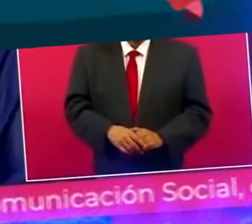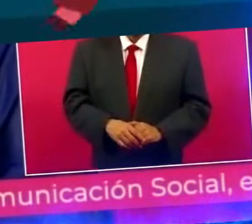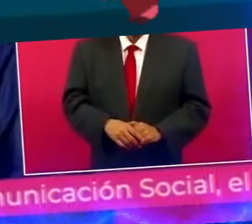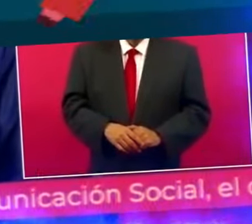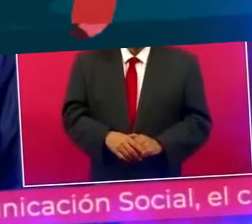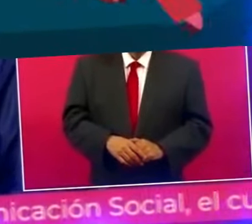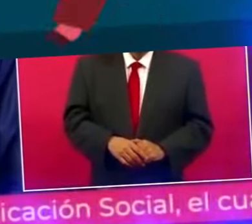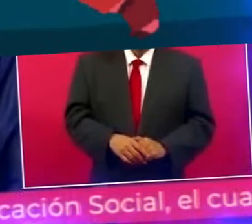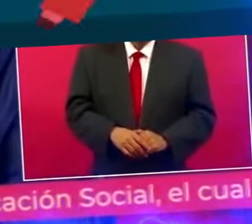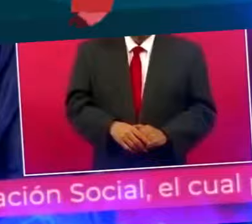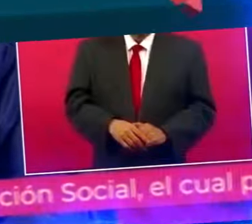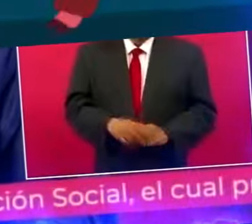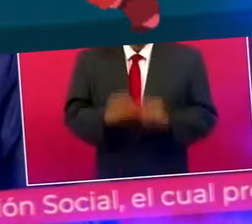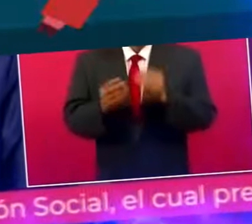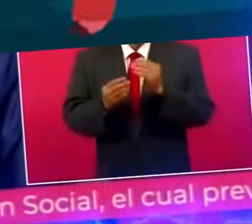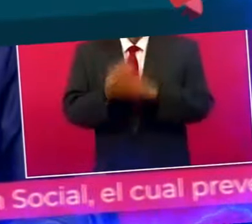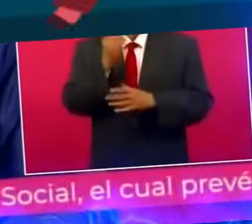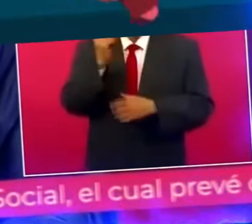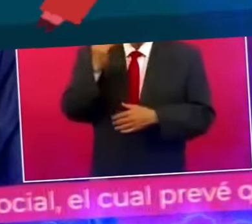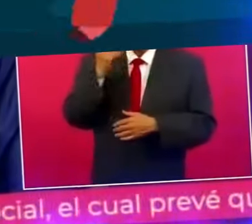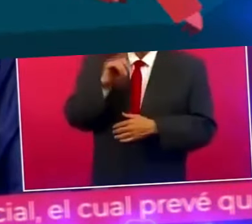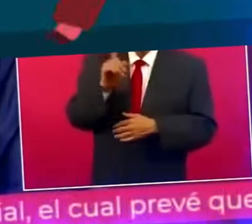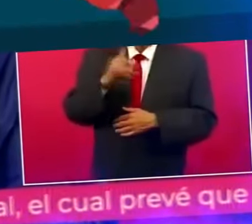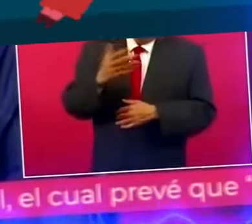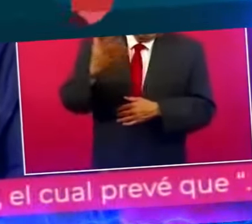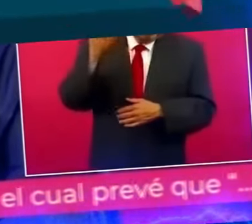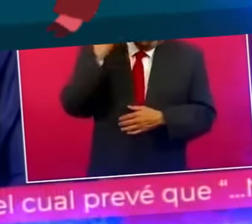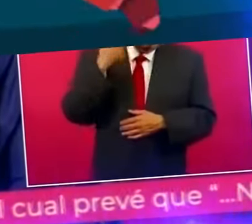porque esto no es nuevo, ¿no?